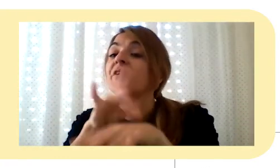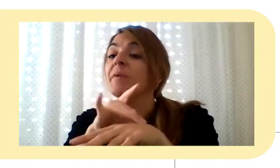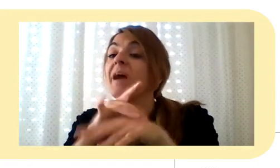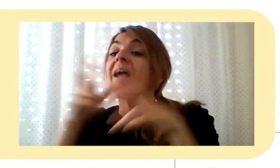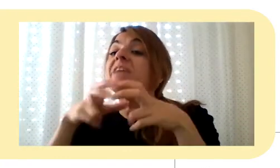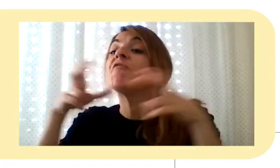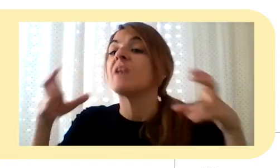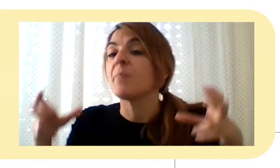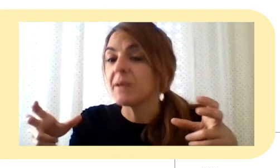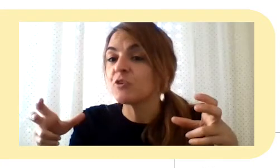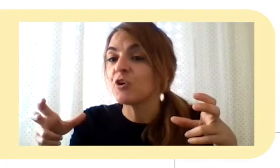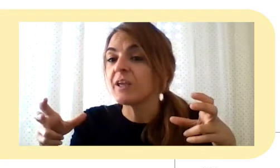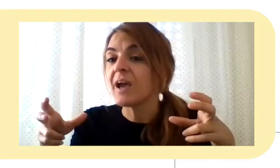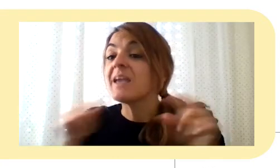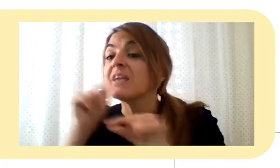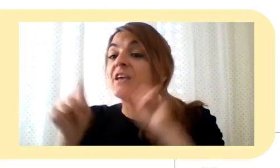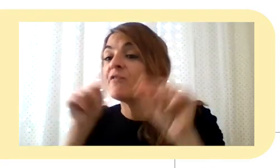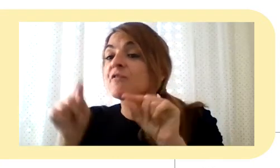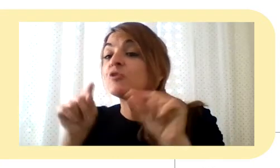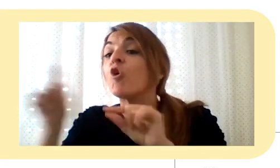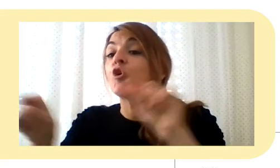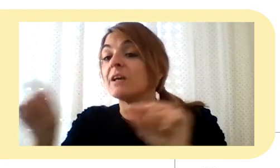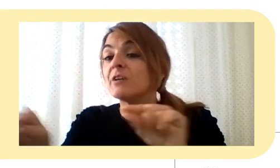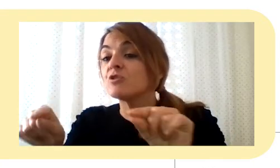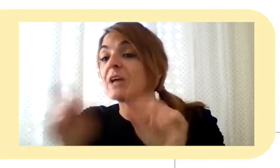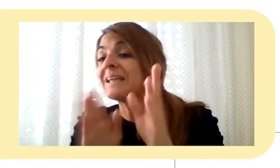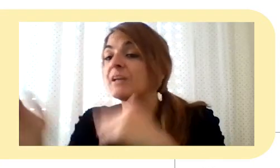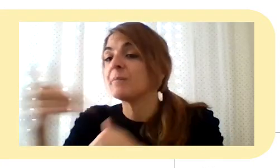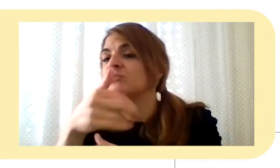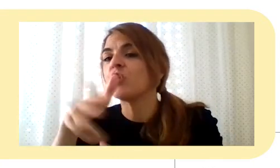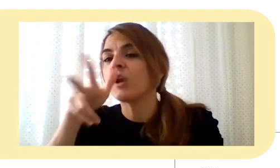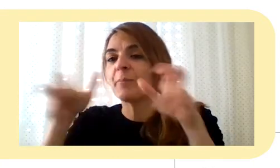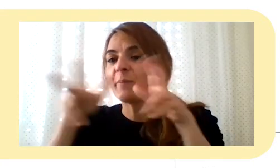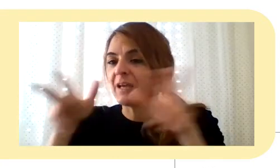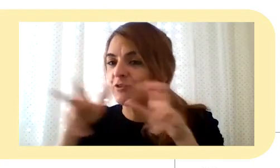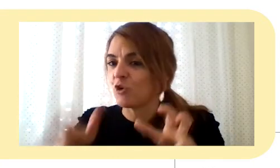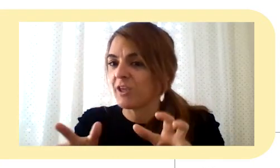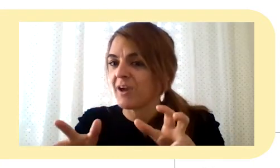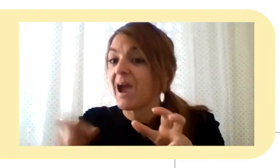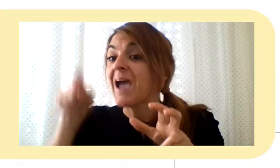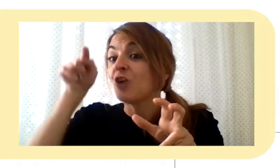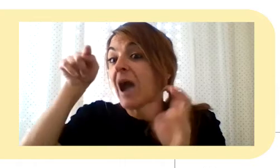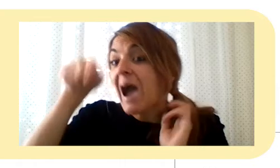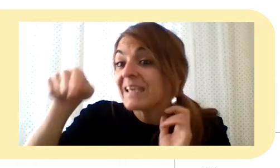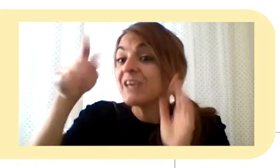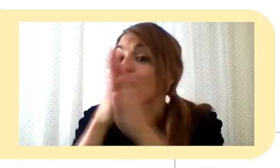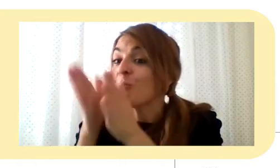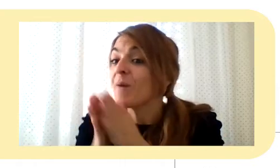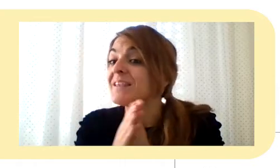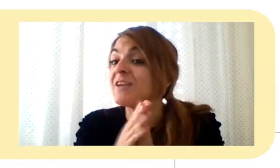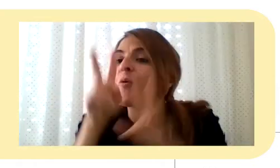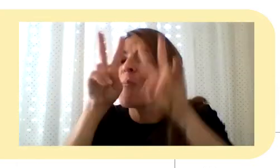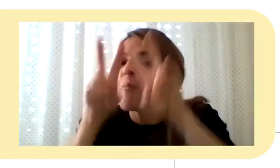infectocontagiosa, de transmisión por vías respiratorias. Claro, aquí ya nuestros compañeros clínicos van a buscar otro tipo